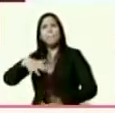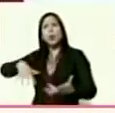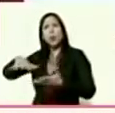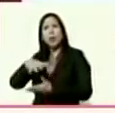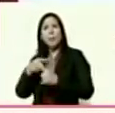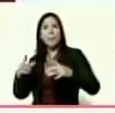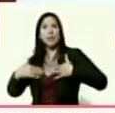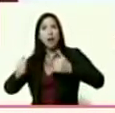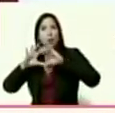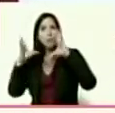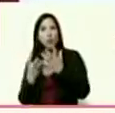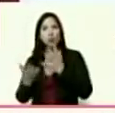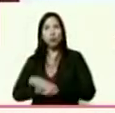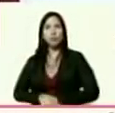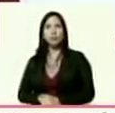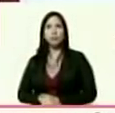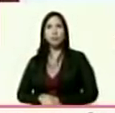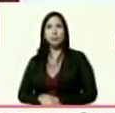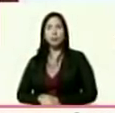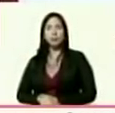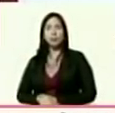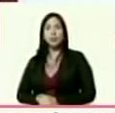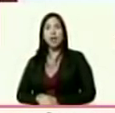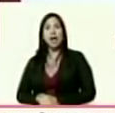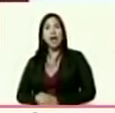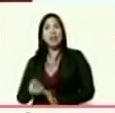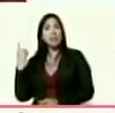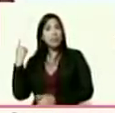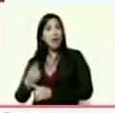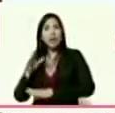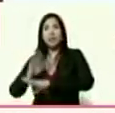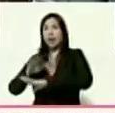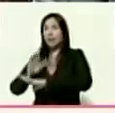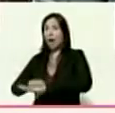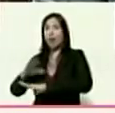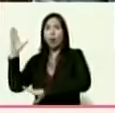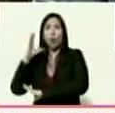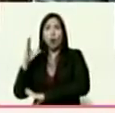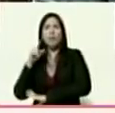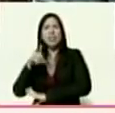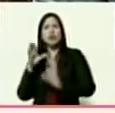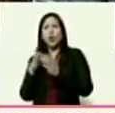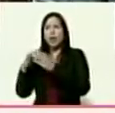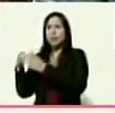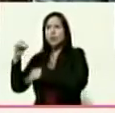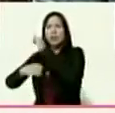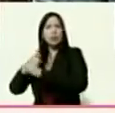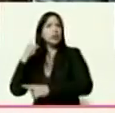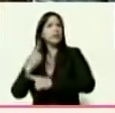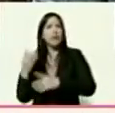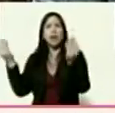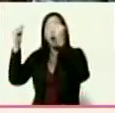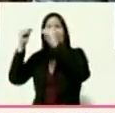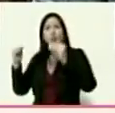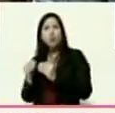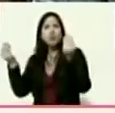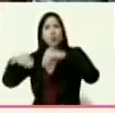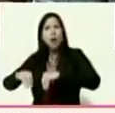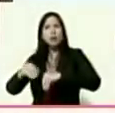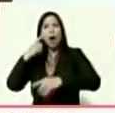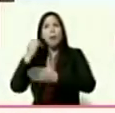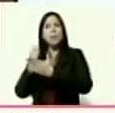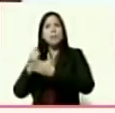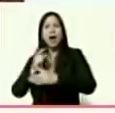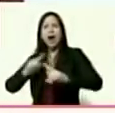la salud del mundo. Y así debería ser tratada. Esos organismos internacionales deberían, en verdad, ponerse de acuerdo para ver qué acción